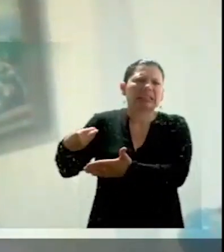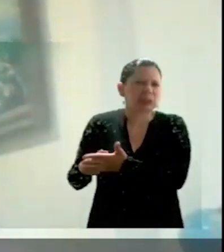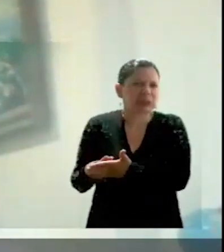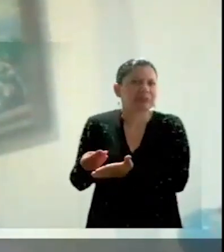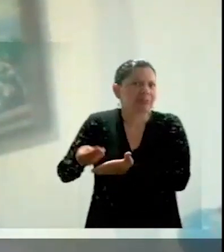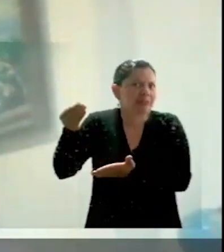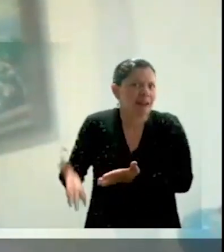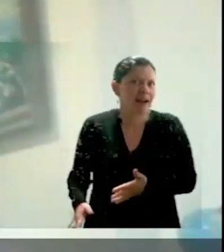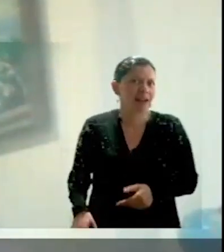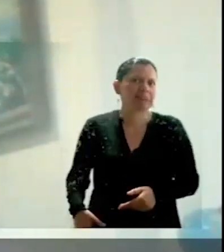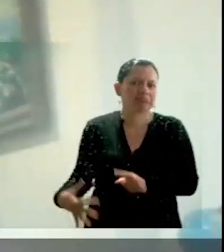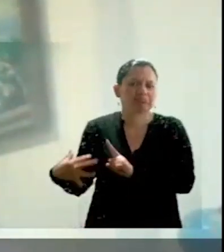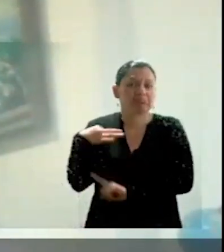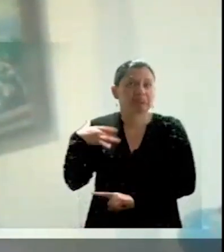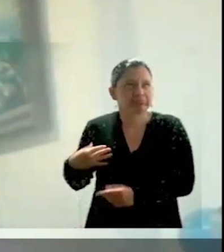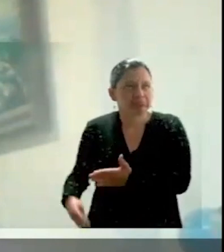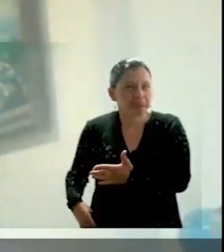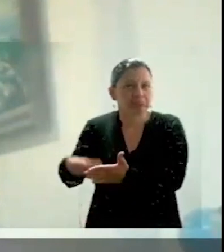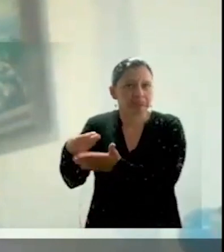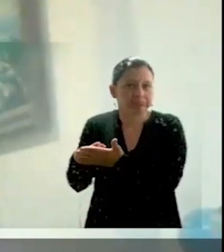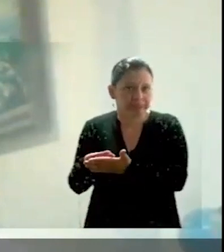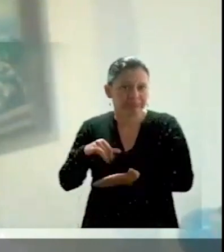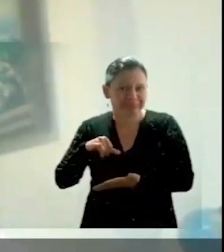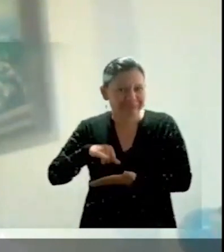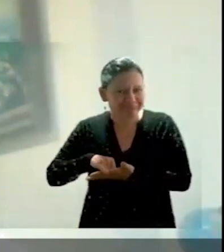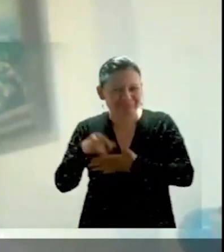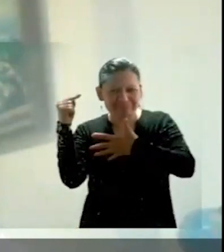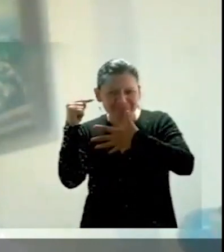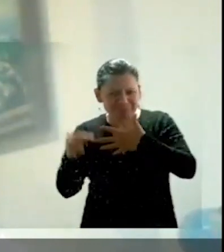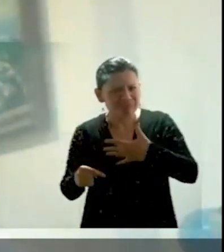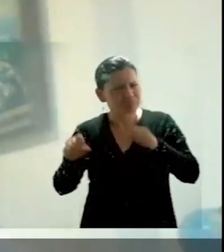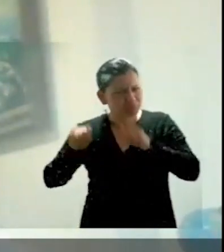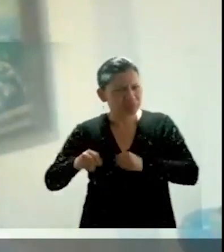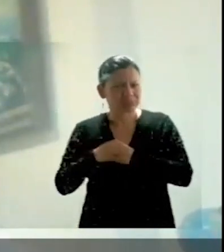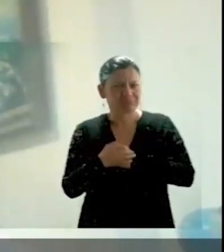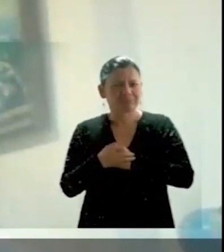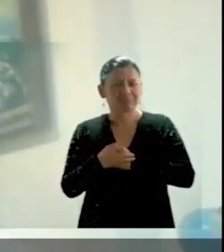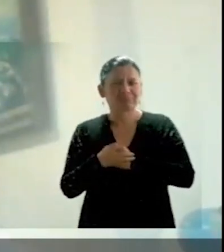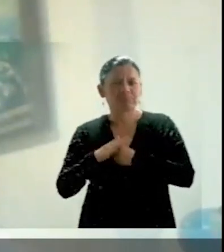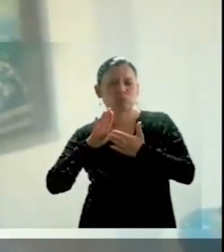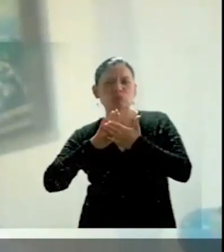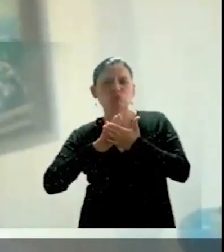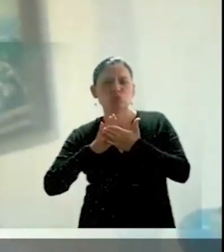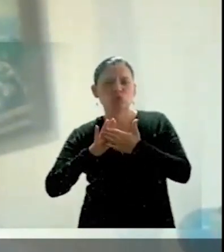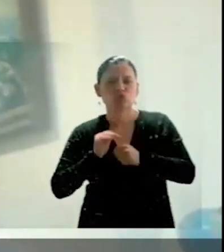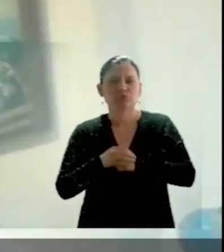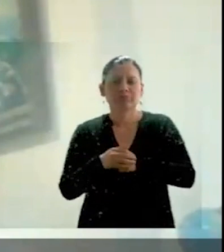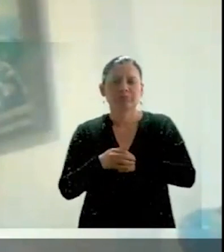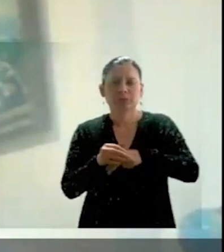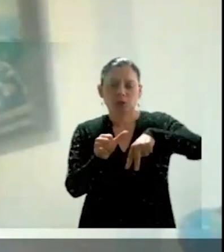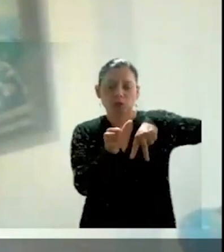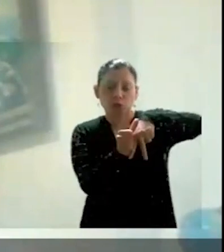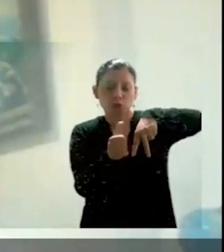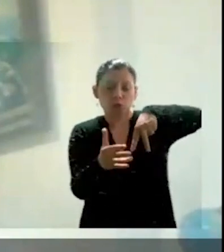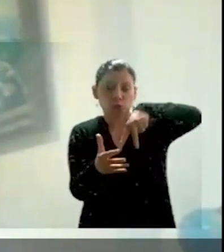el bolsillo del incumplido. Todas esas cosas podrían